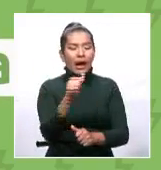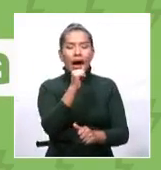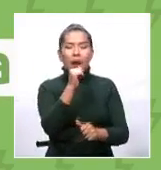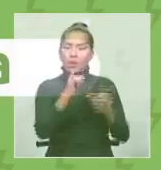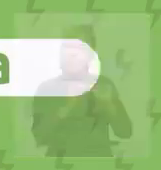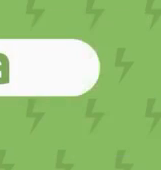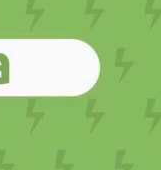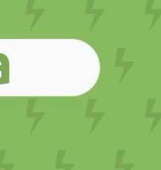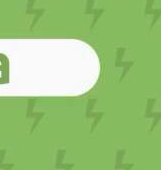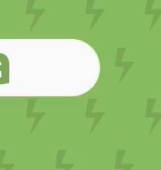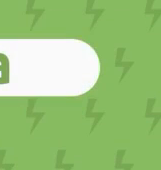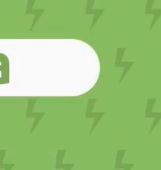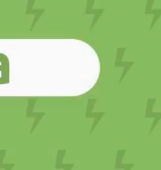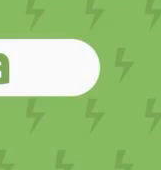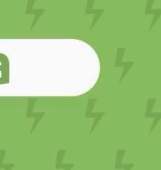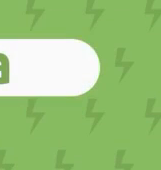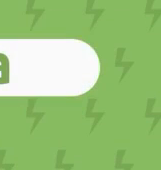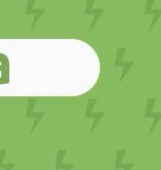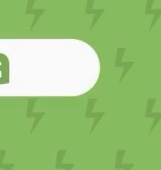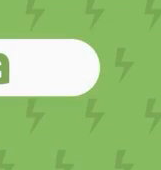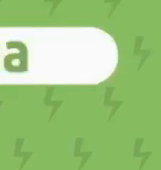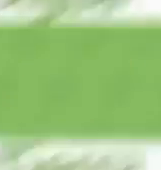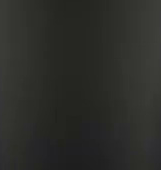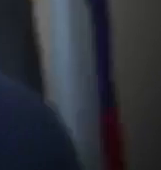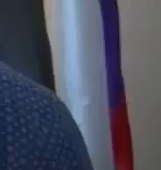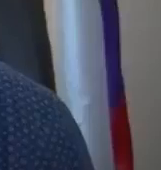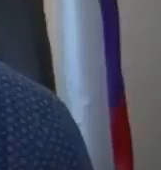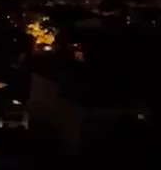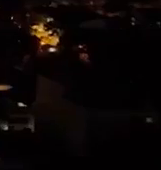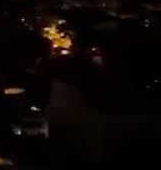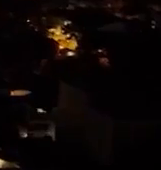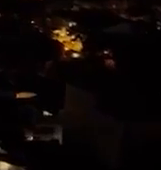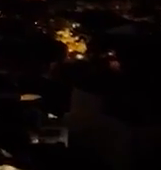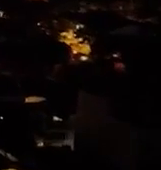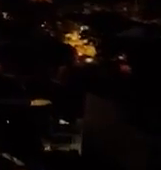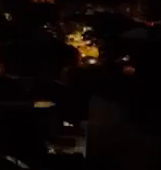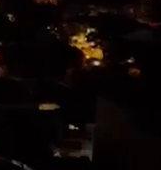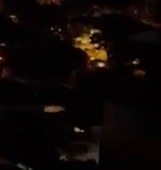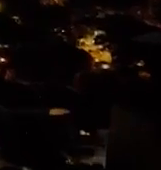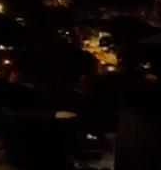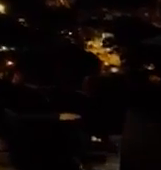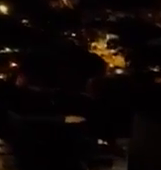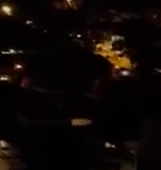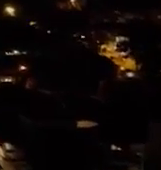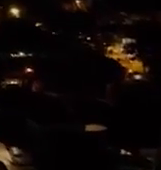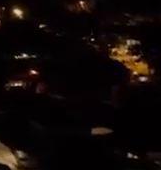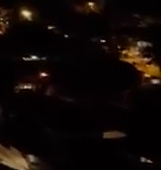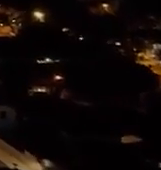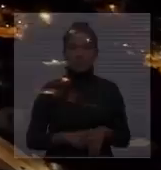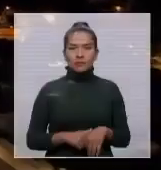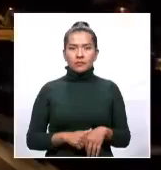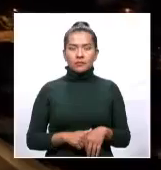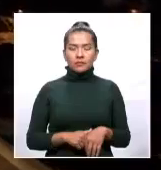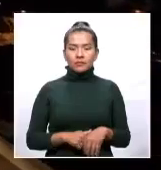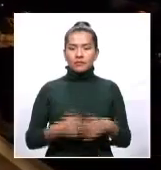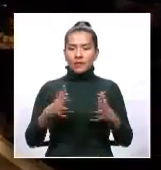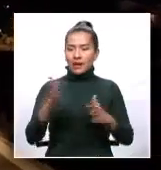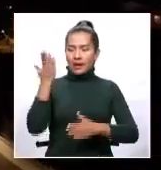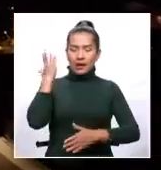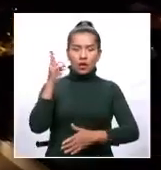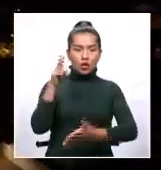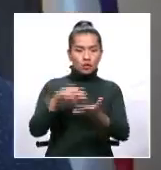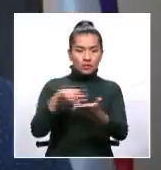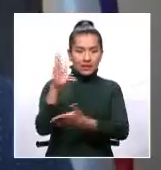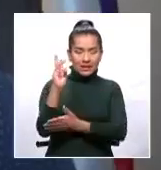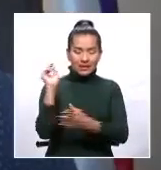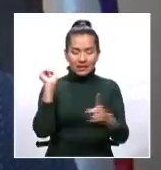calor del interior de la tierra. Por ello se llaman renovables. Desde el año 2006 a la fecha, más o menos en el sector eléctrico, hemos